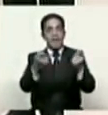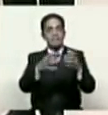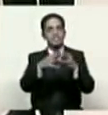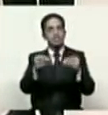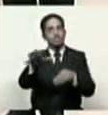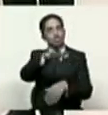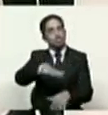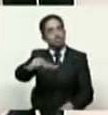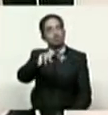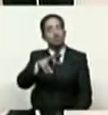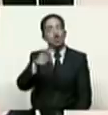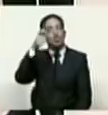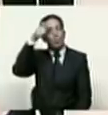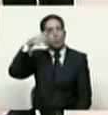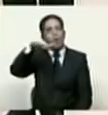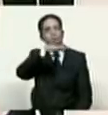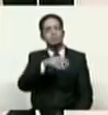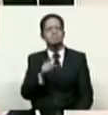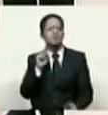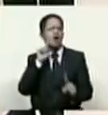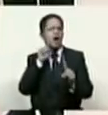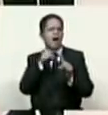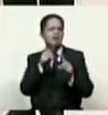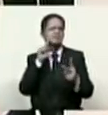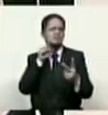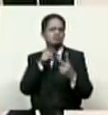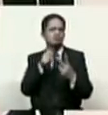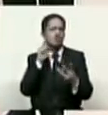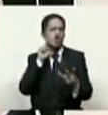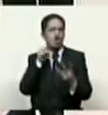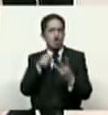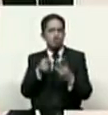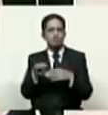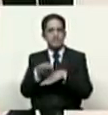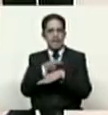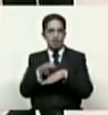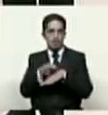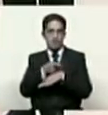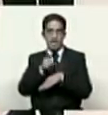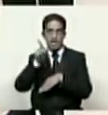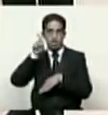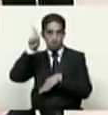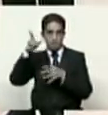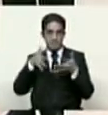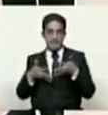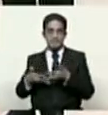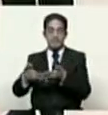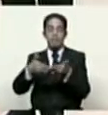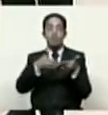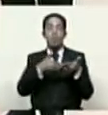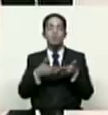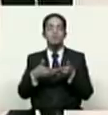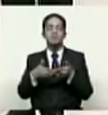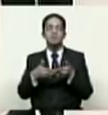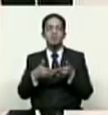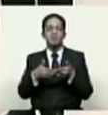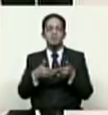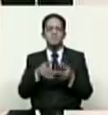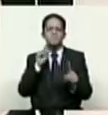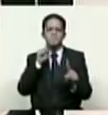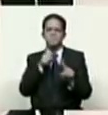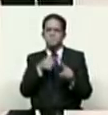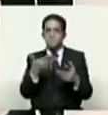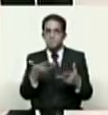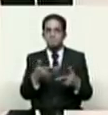una de los objetivos que el gobierno del presidente Donald Trump se ha trazado justamente afectar